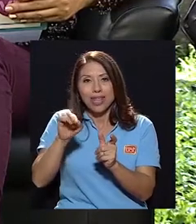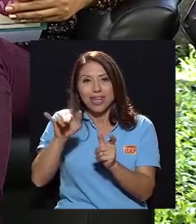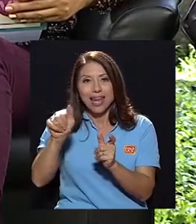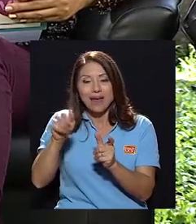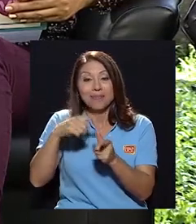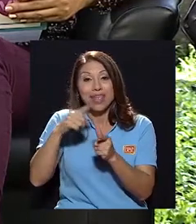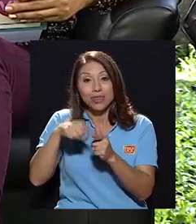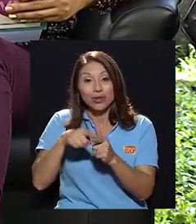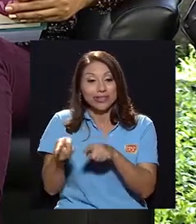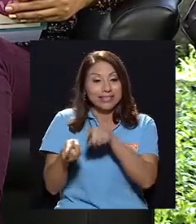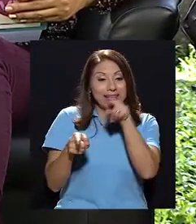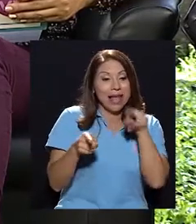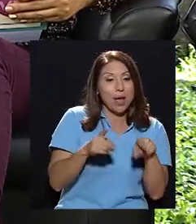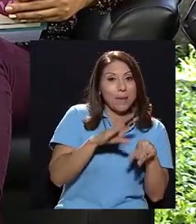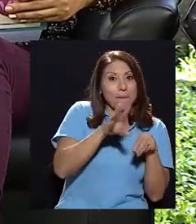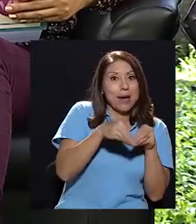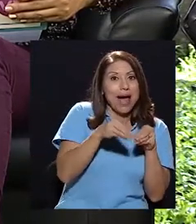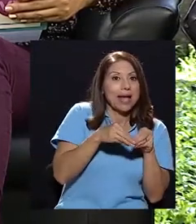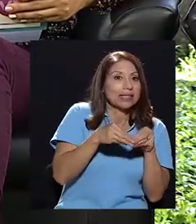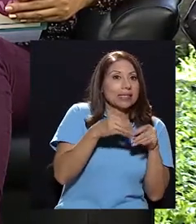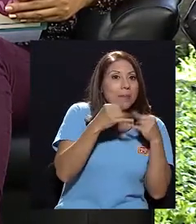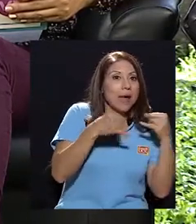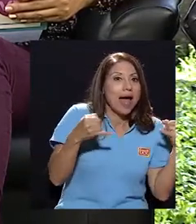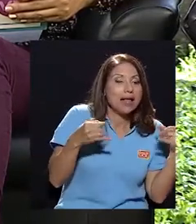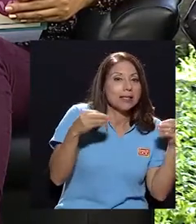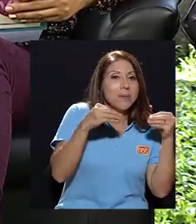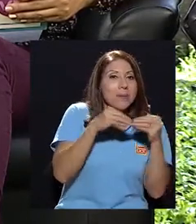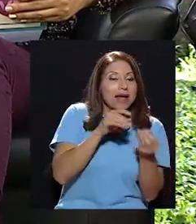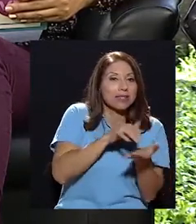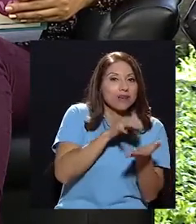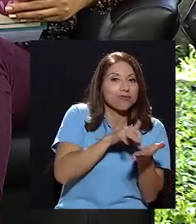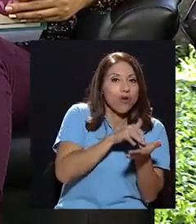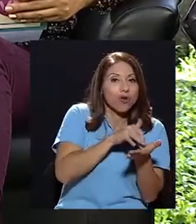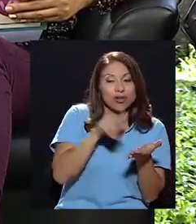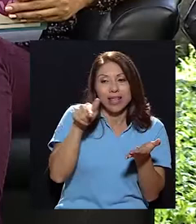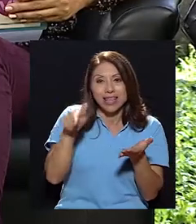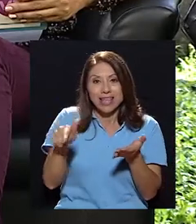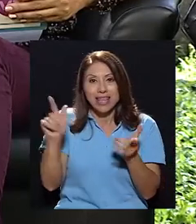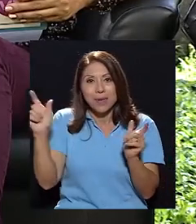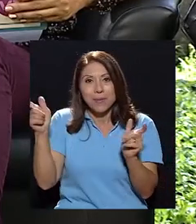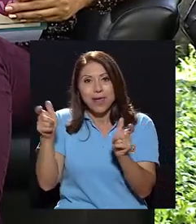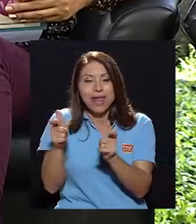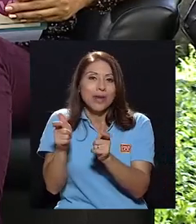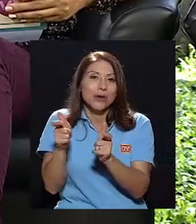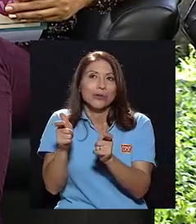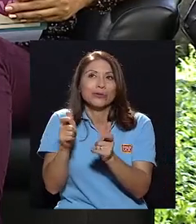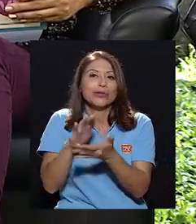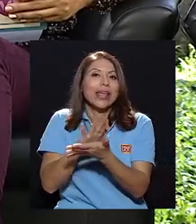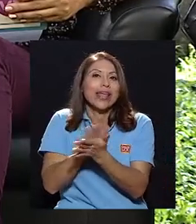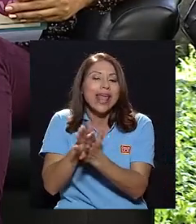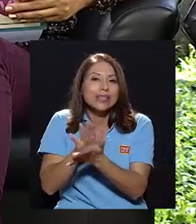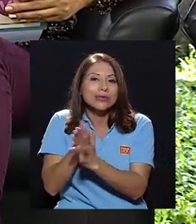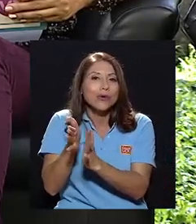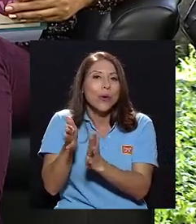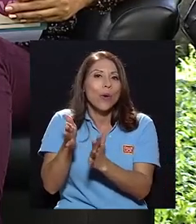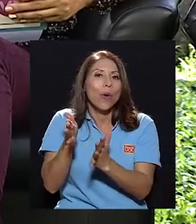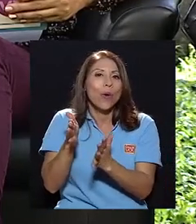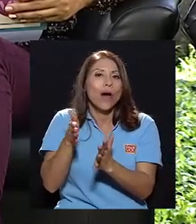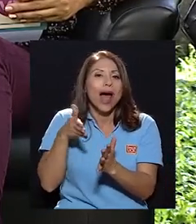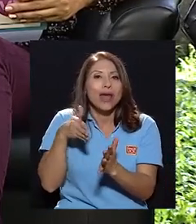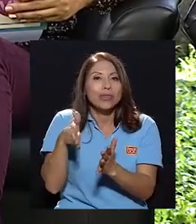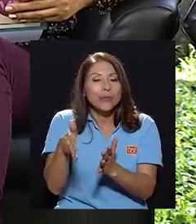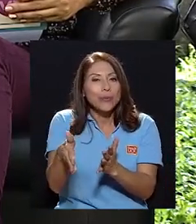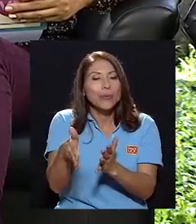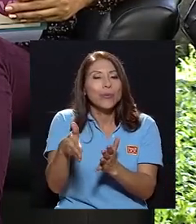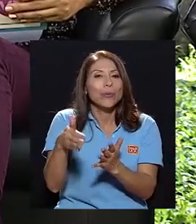es comer más carbohidrato, por ejemplo, más pasta, más arroz y menos cantidad de proteína de, por ejemplo, queso, atún,